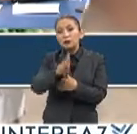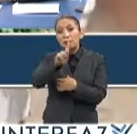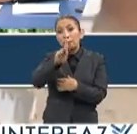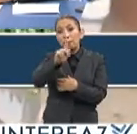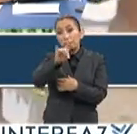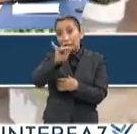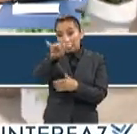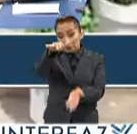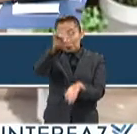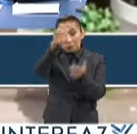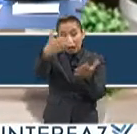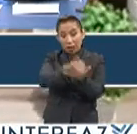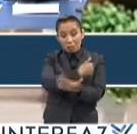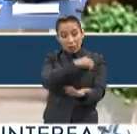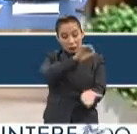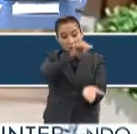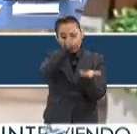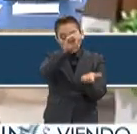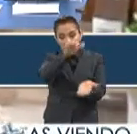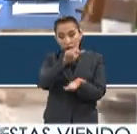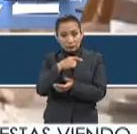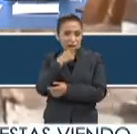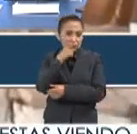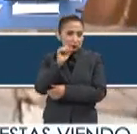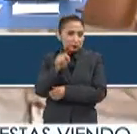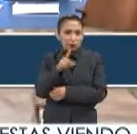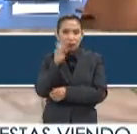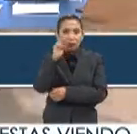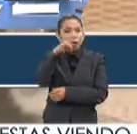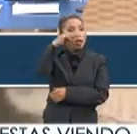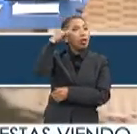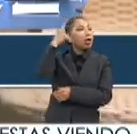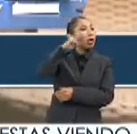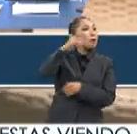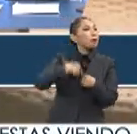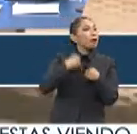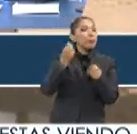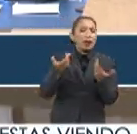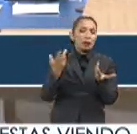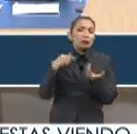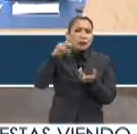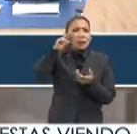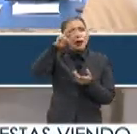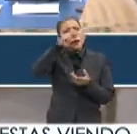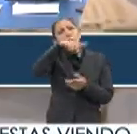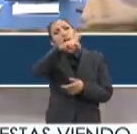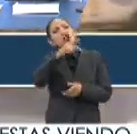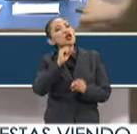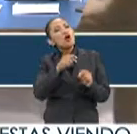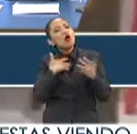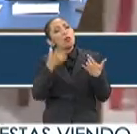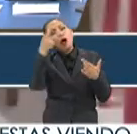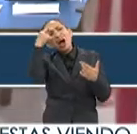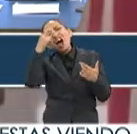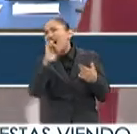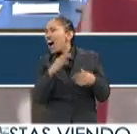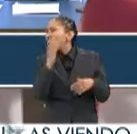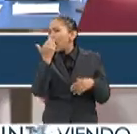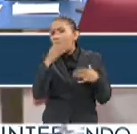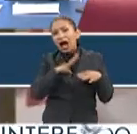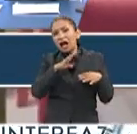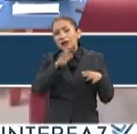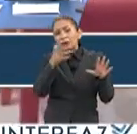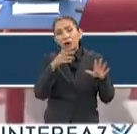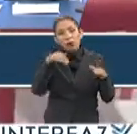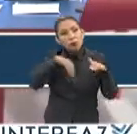o sea, es algo verdaderamente importante. Es correcto. Que a veces, como tú dices, no se ve, lo vives, bueno, o sí se ve siempre, pero más bien no lo conceptualizas, ¿no?